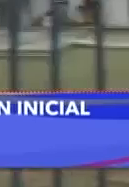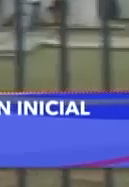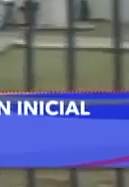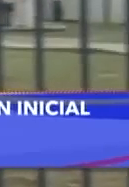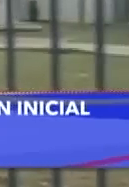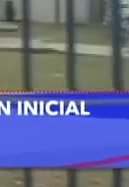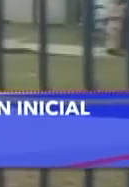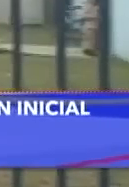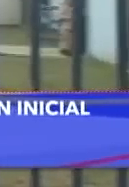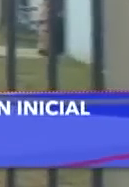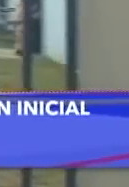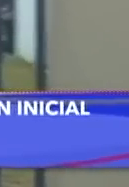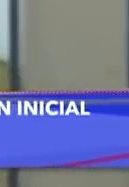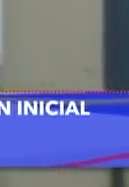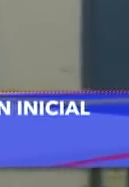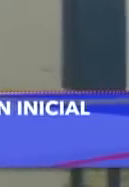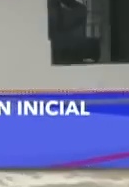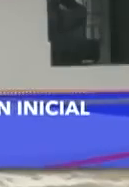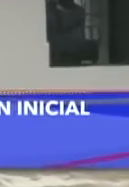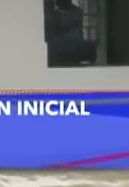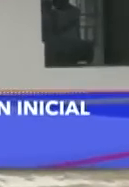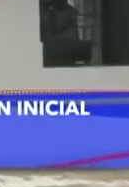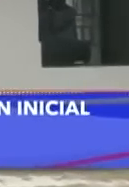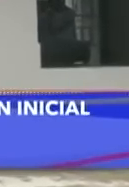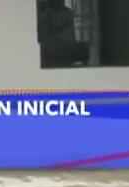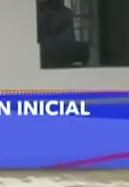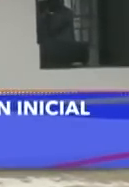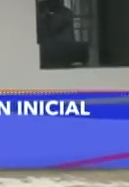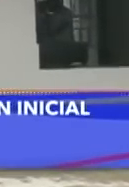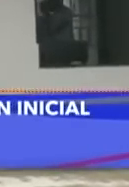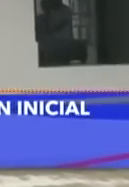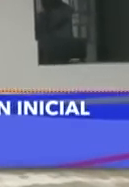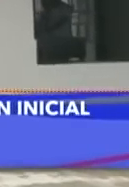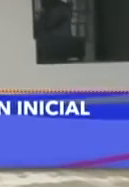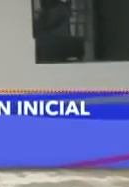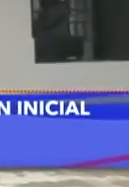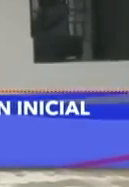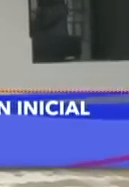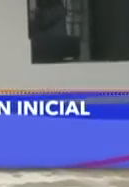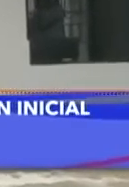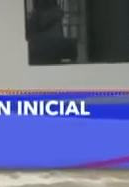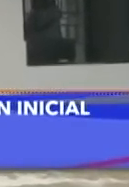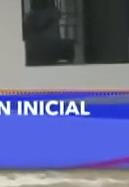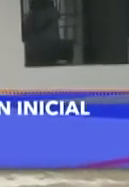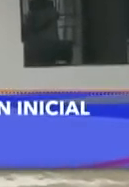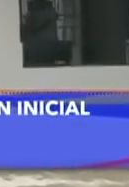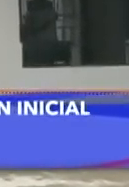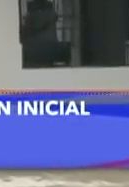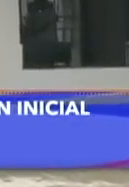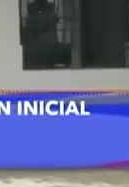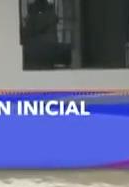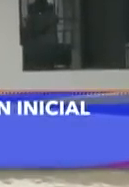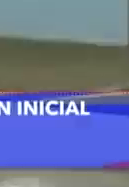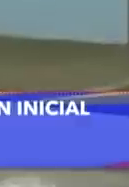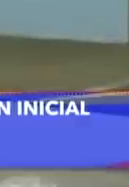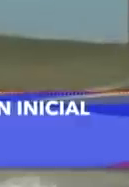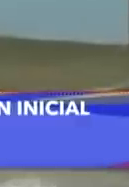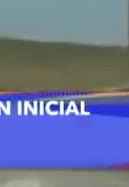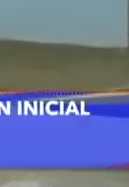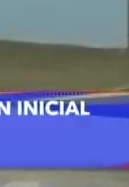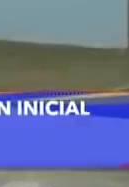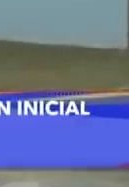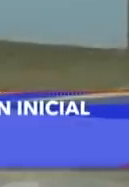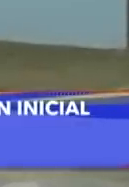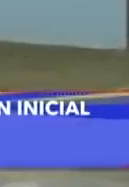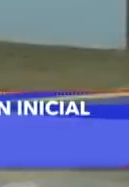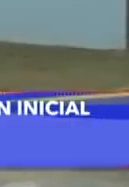y con nuestro gen y ver cabrera secretaria educación aymara las de la zona educativa hoy de verdad es un día histórico